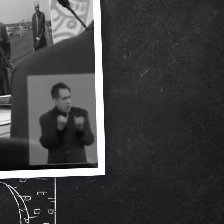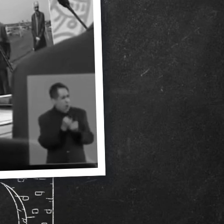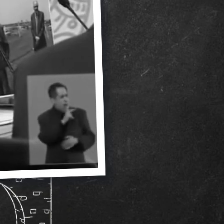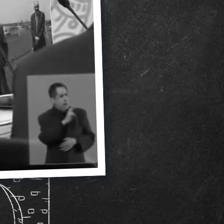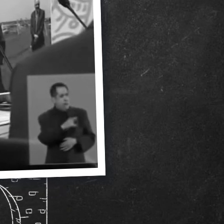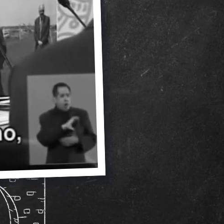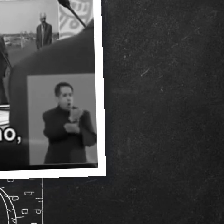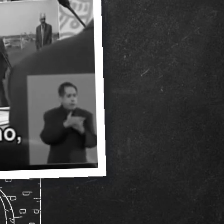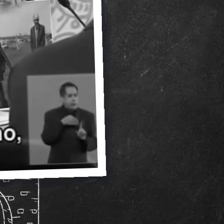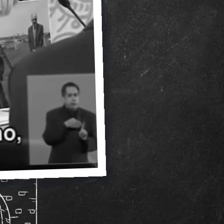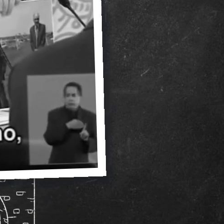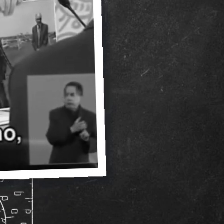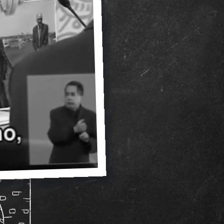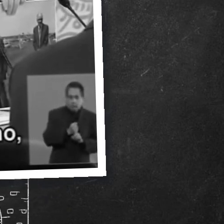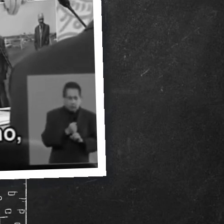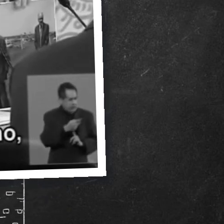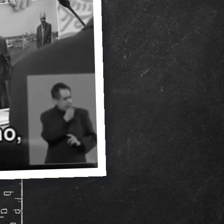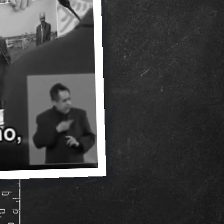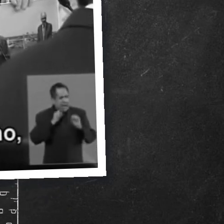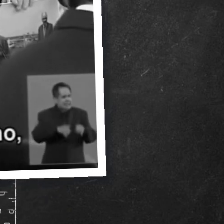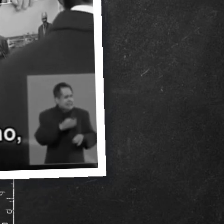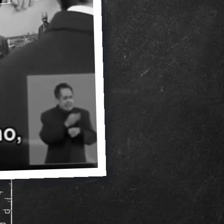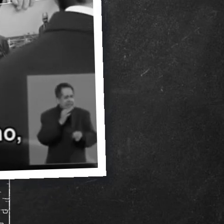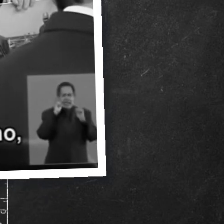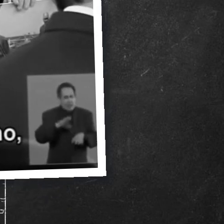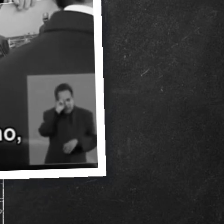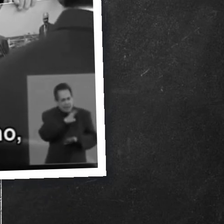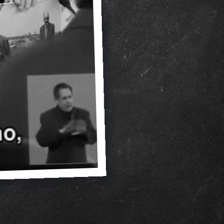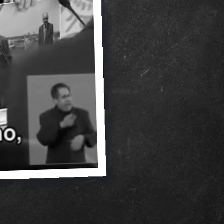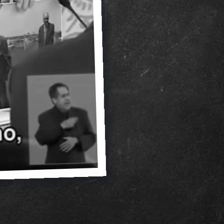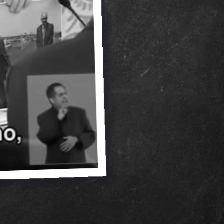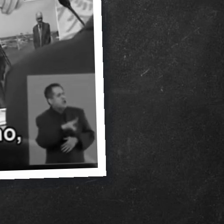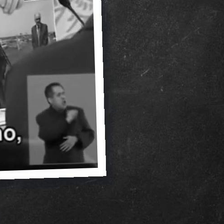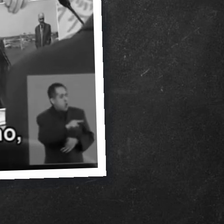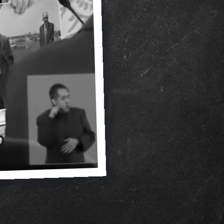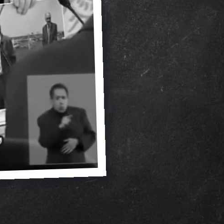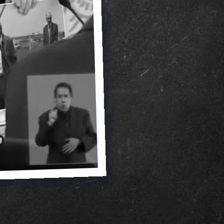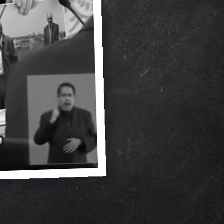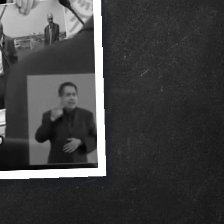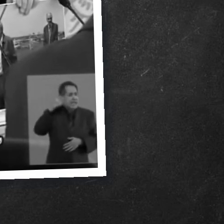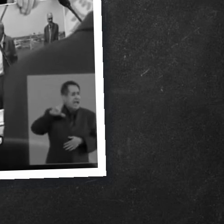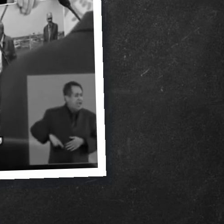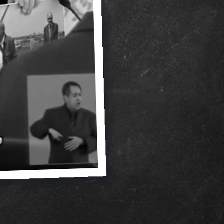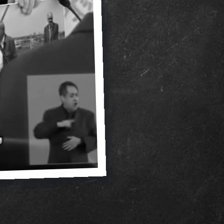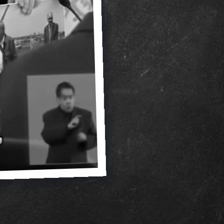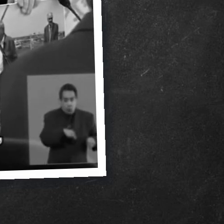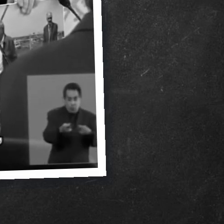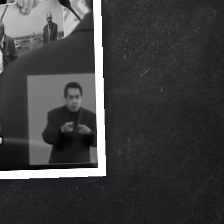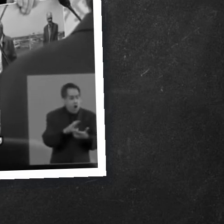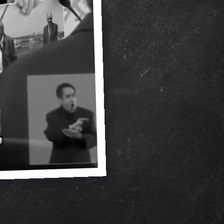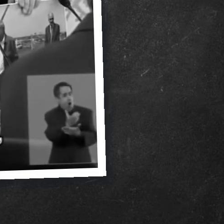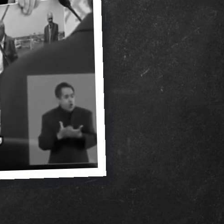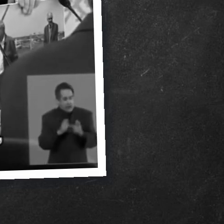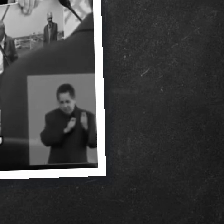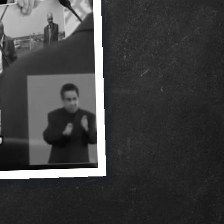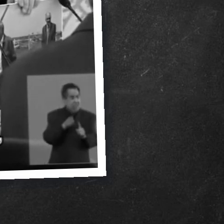cosa que Andy negó. Contesta sin chistes, sin payasadas, sí o no, cuando fuiste jefe de gobierno, a Riobó le otorgaron contratos